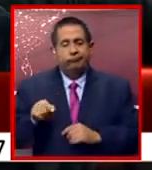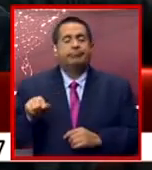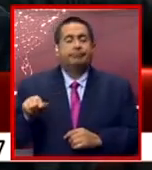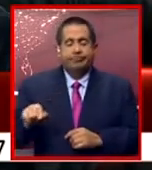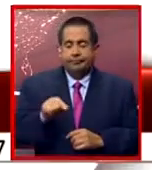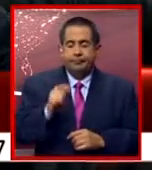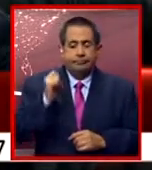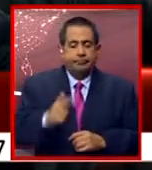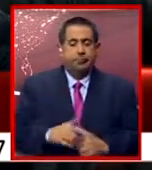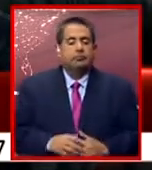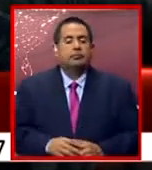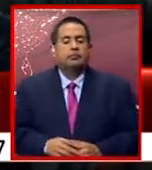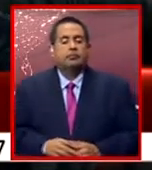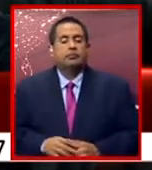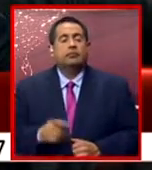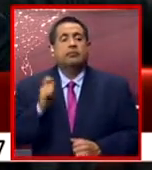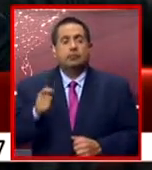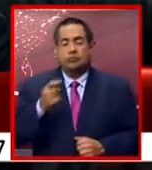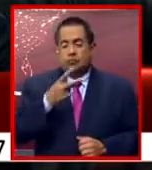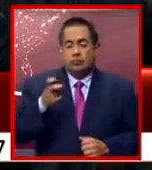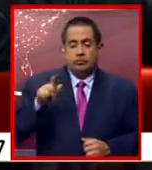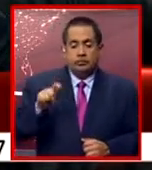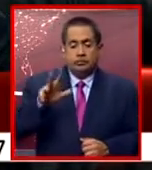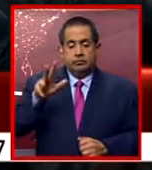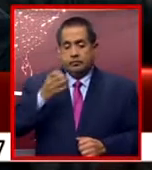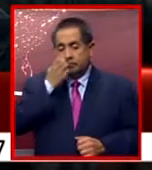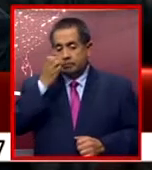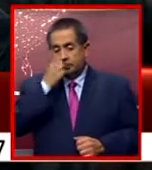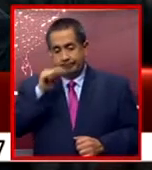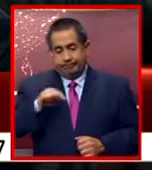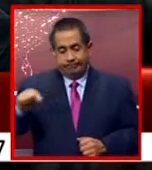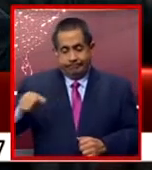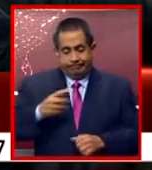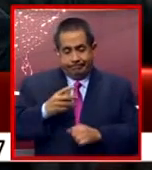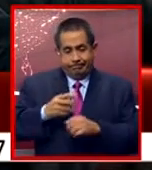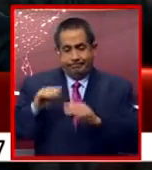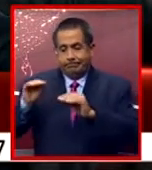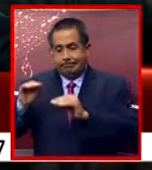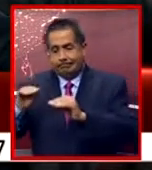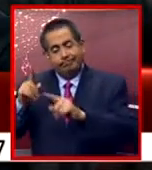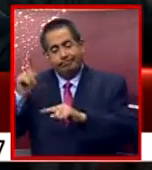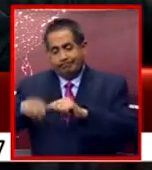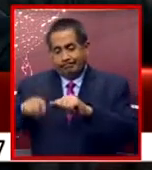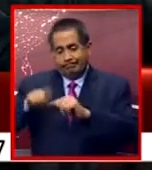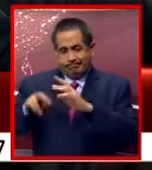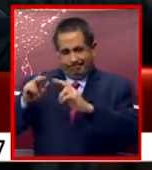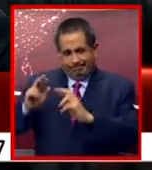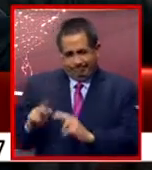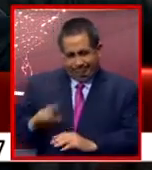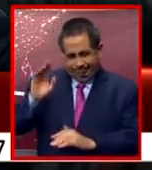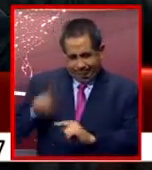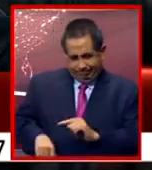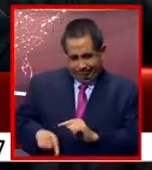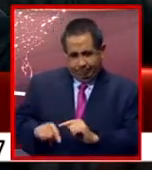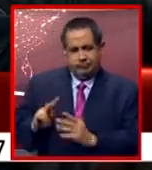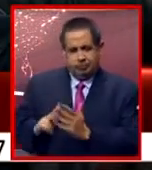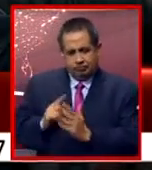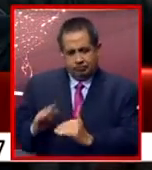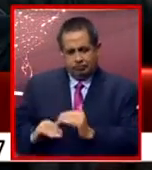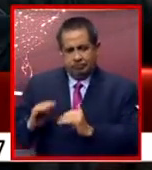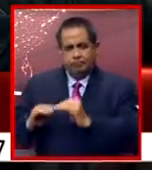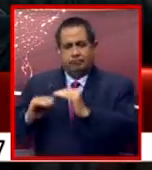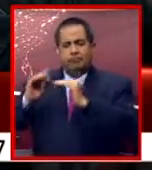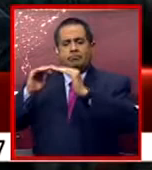tipo de daño. Son 275 escuelas que van a tenerse que demoler y tienen que reconstruirse de